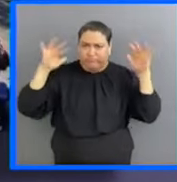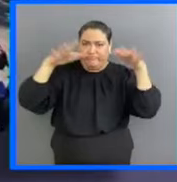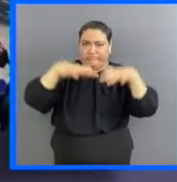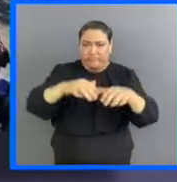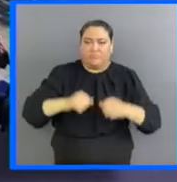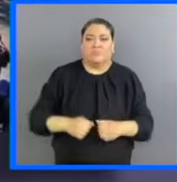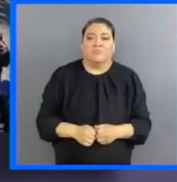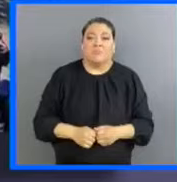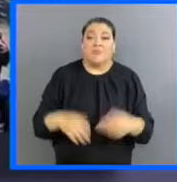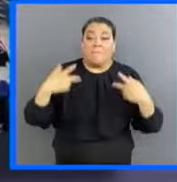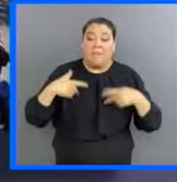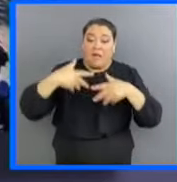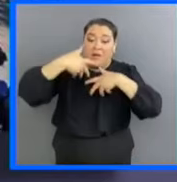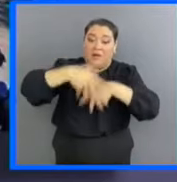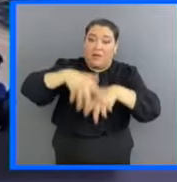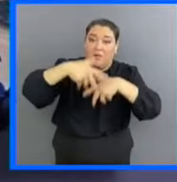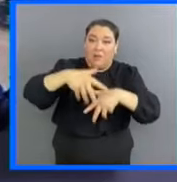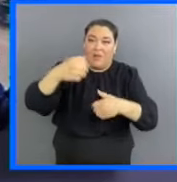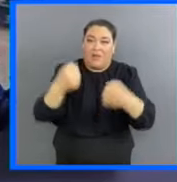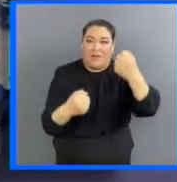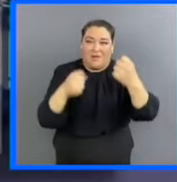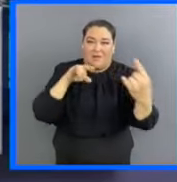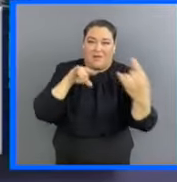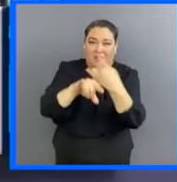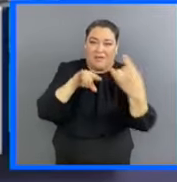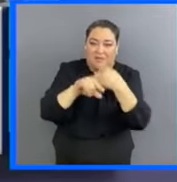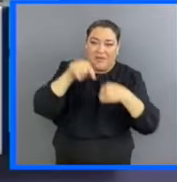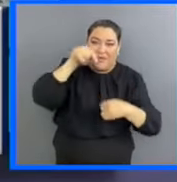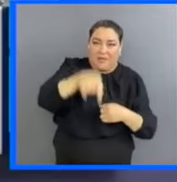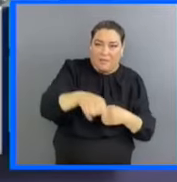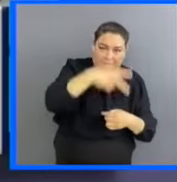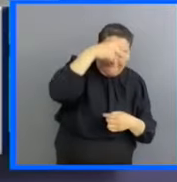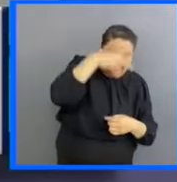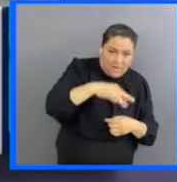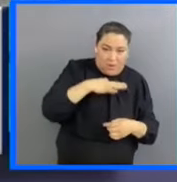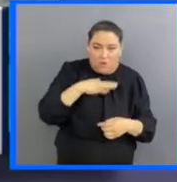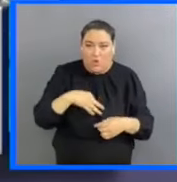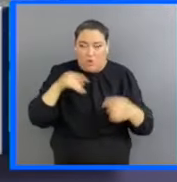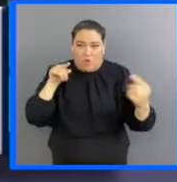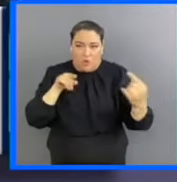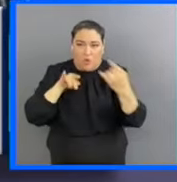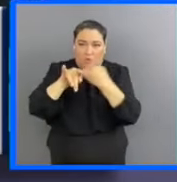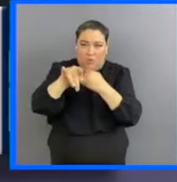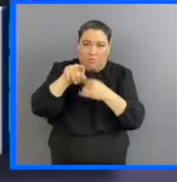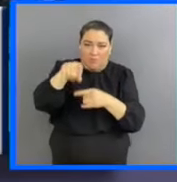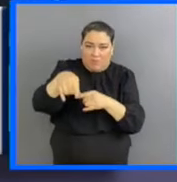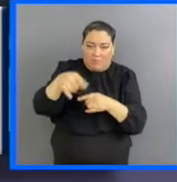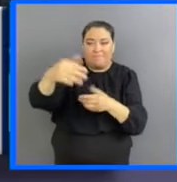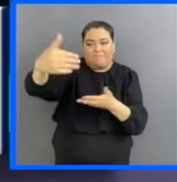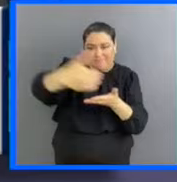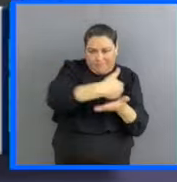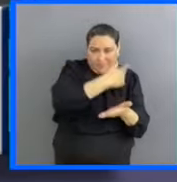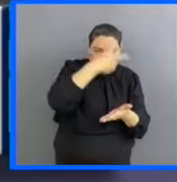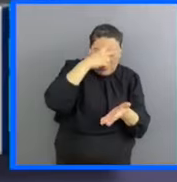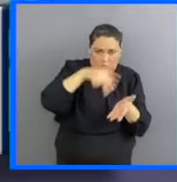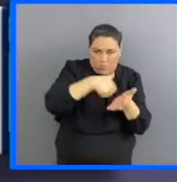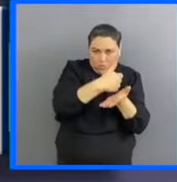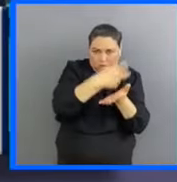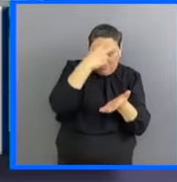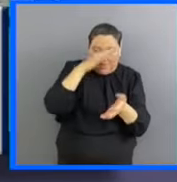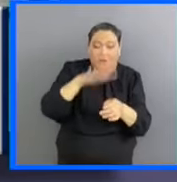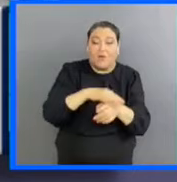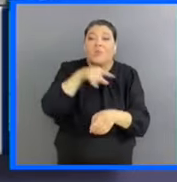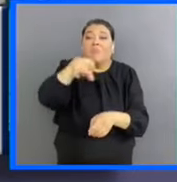Manifestantes bloquearon carriles centrales de la autopista México-Toluca en dirección a la Ciudad de México para protestar por la desaparición de